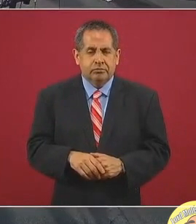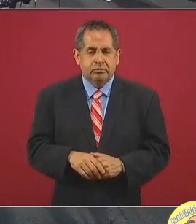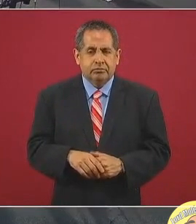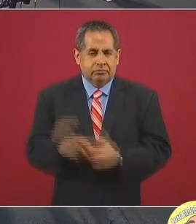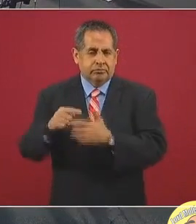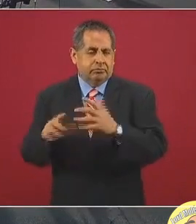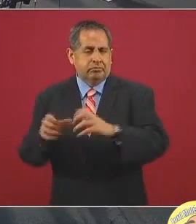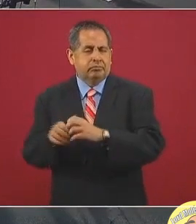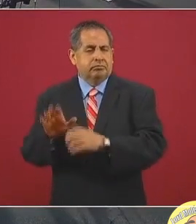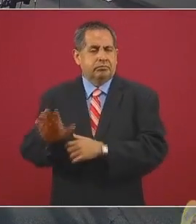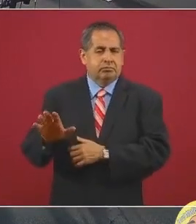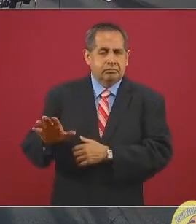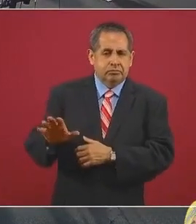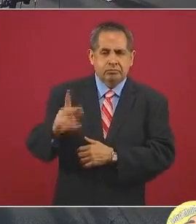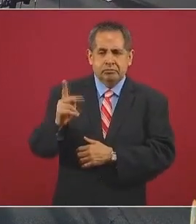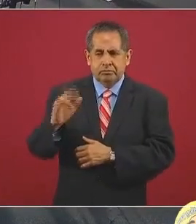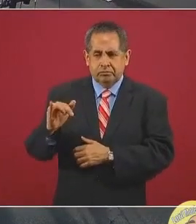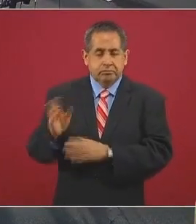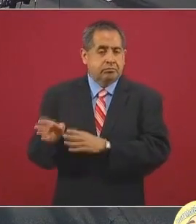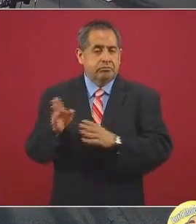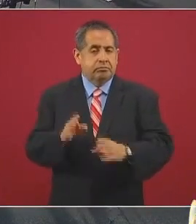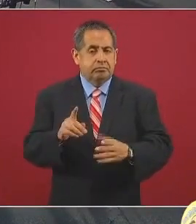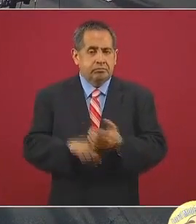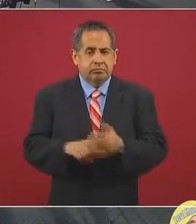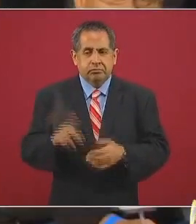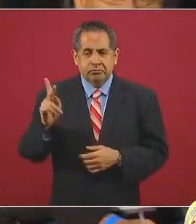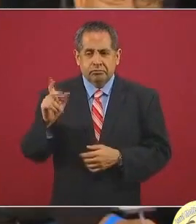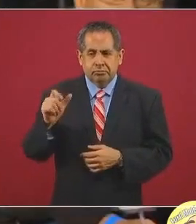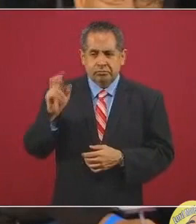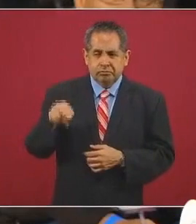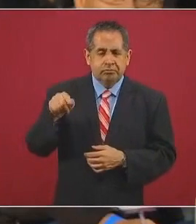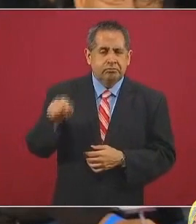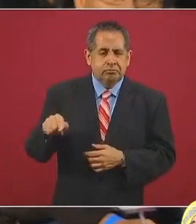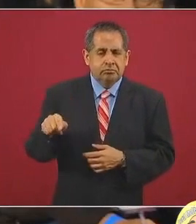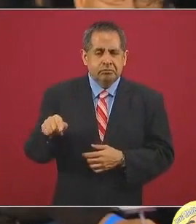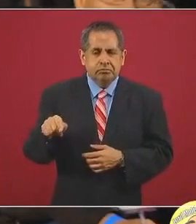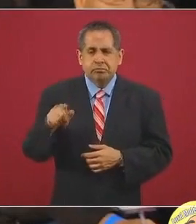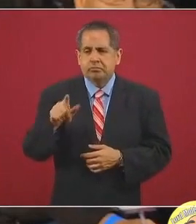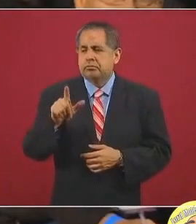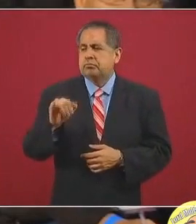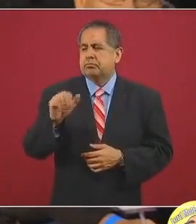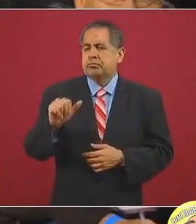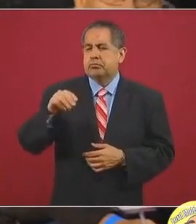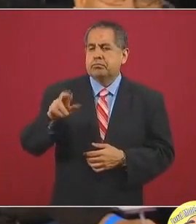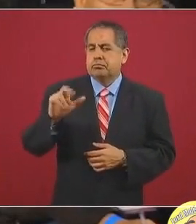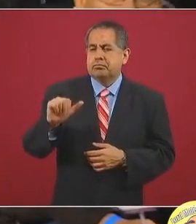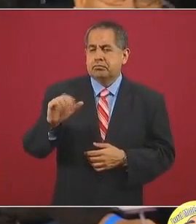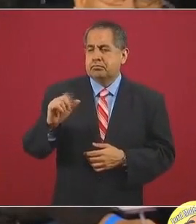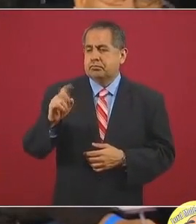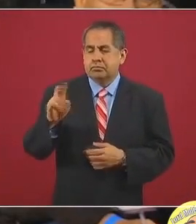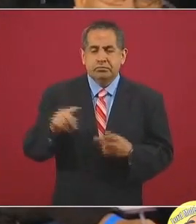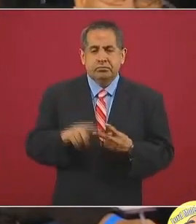Eso es por parte del PRI. Por parte de Acción Nacional, Luisa María Calderón